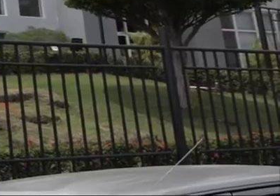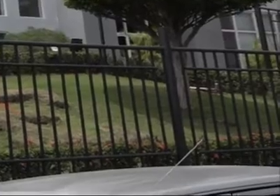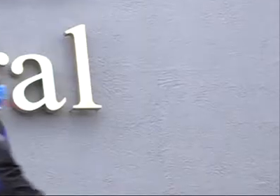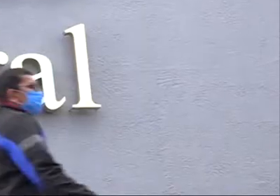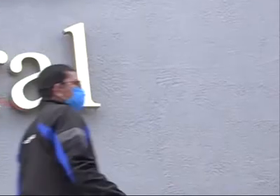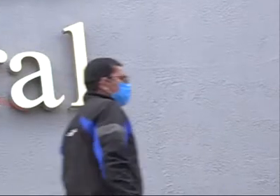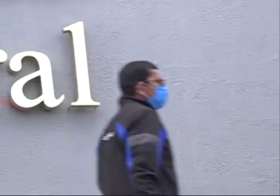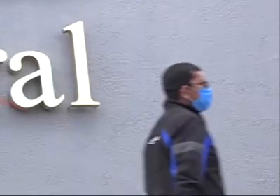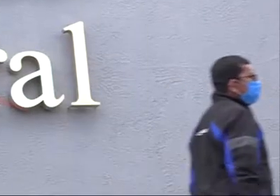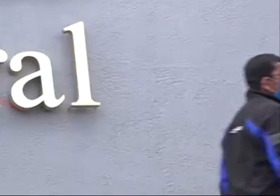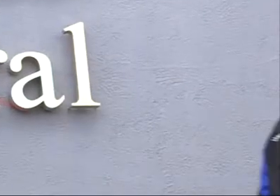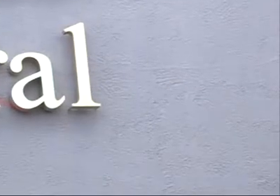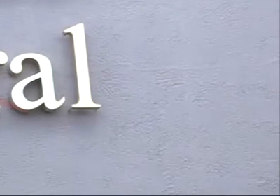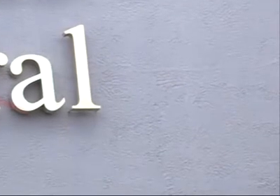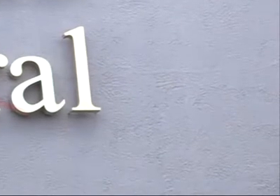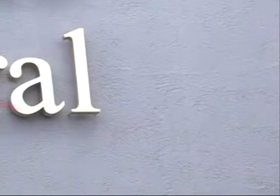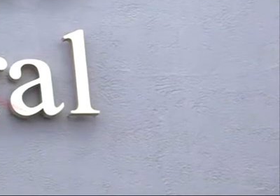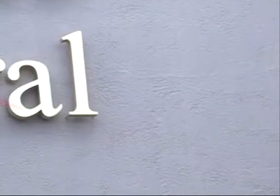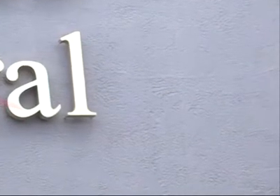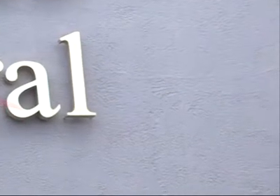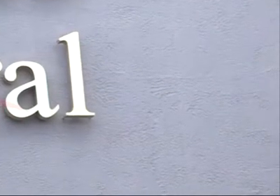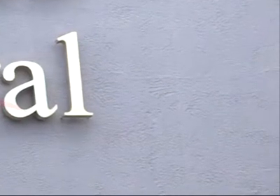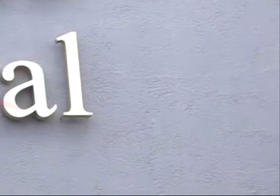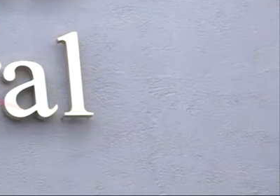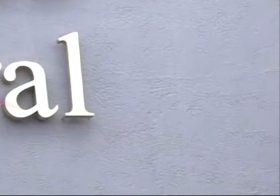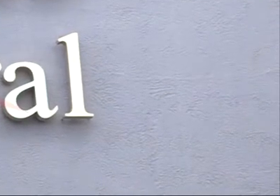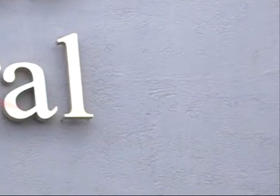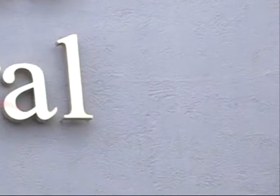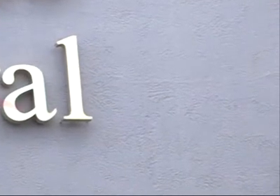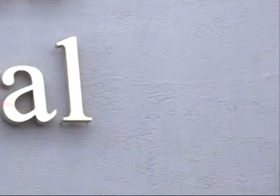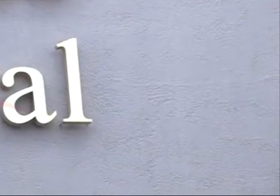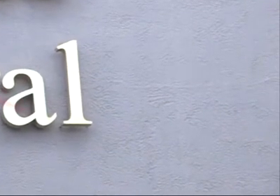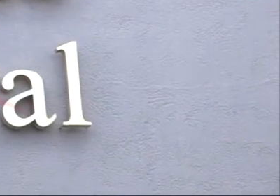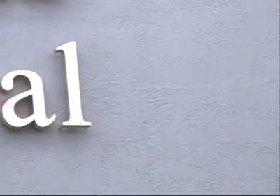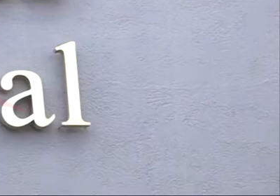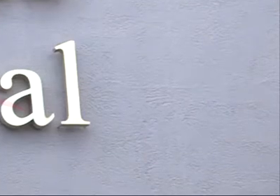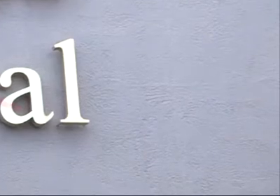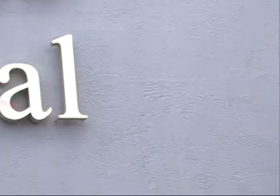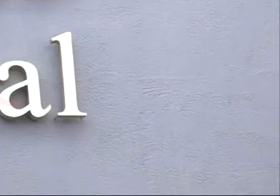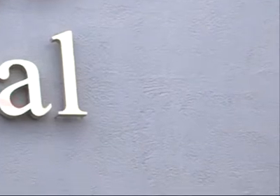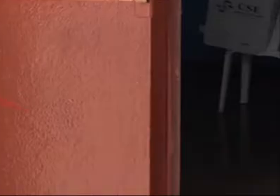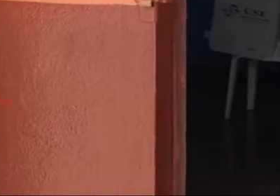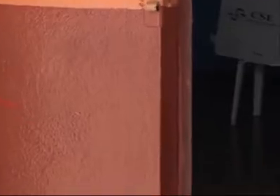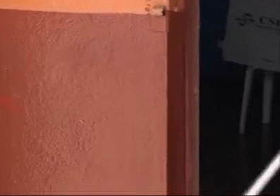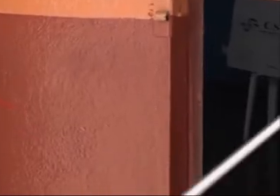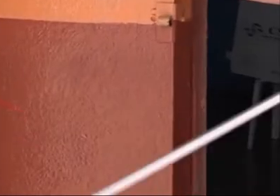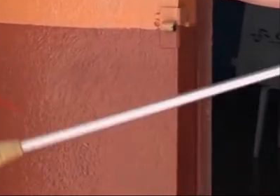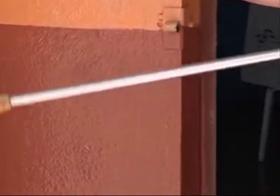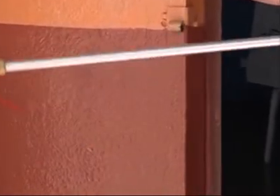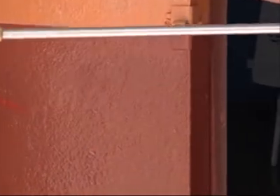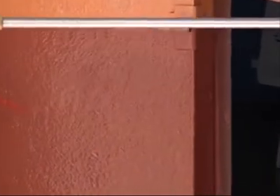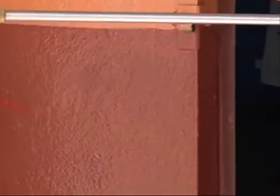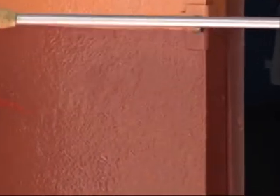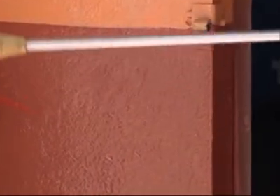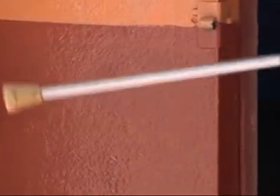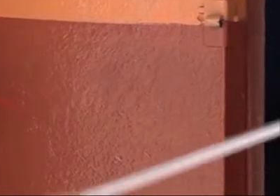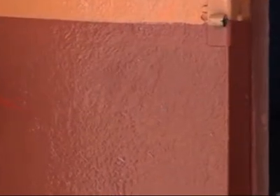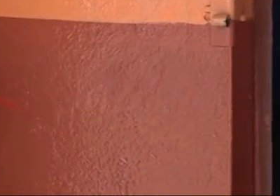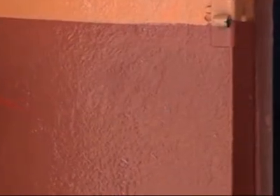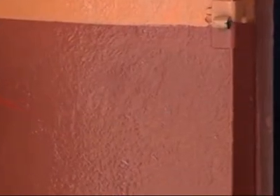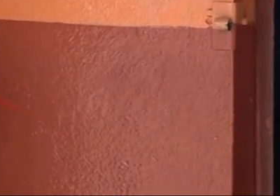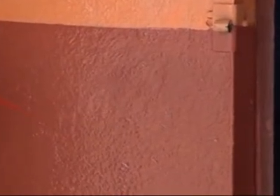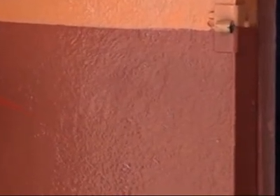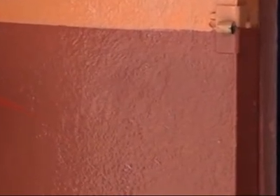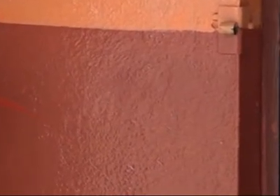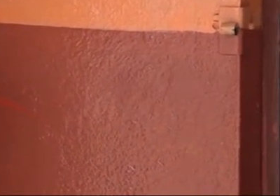los cambios están que se reduce el tiempo de campaña, se amplía de 400 a 600 el número de electores de las